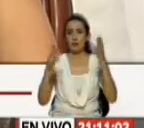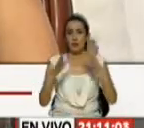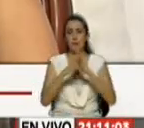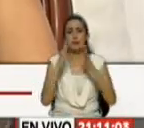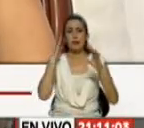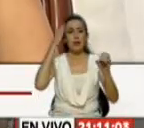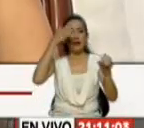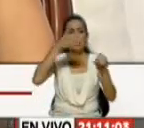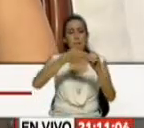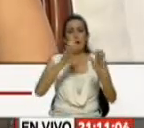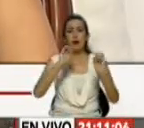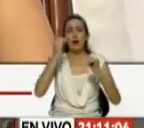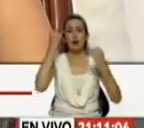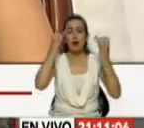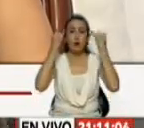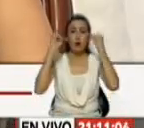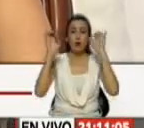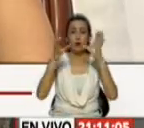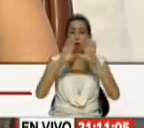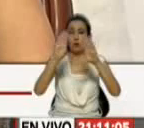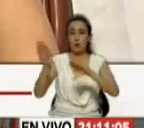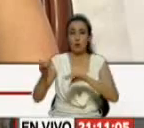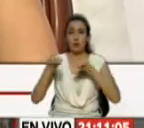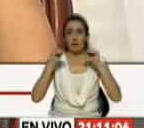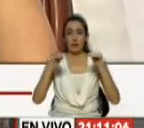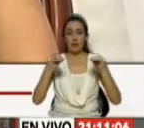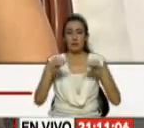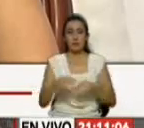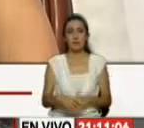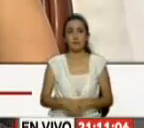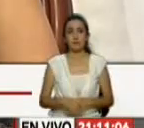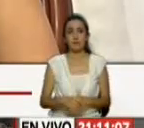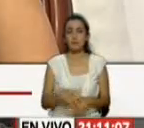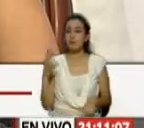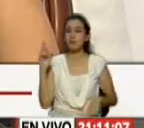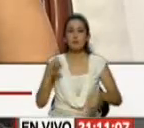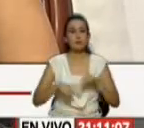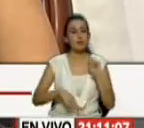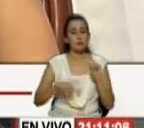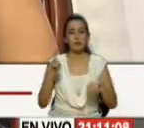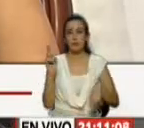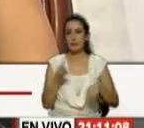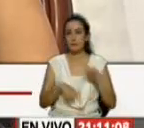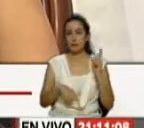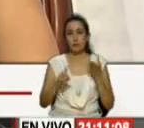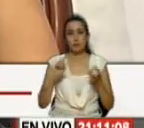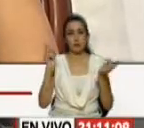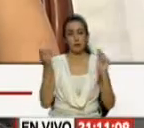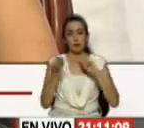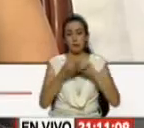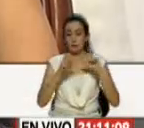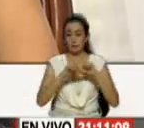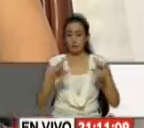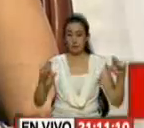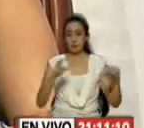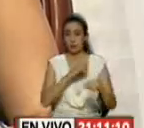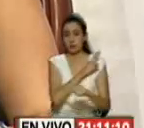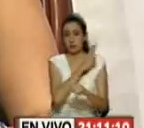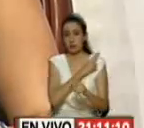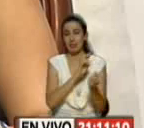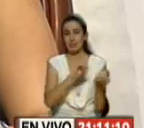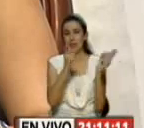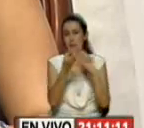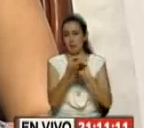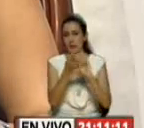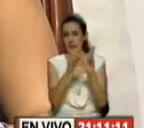que deban ser acogidos en este instructivo. No podemos reformar con respecto al título de tercer nivel debido a que el mismo